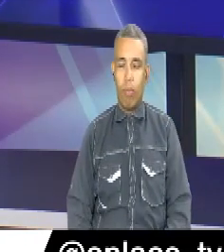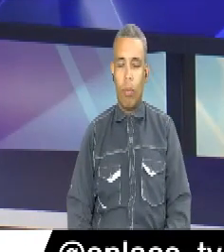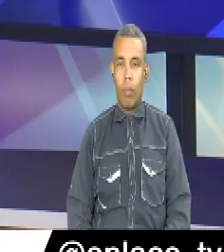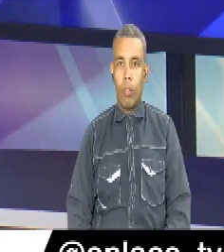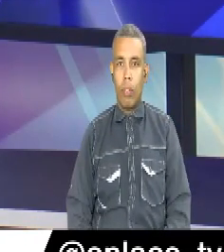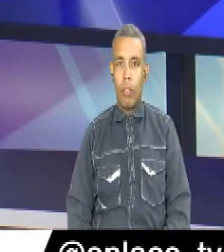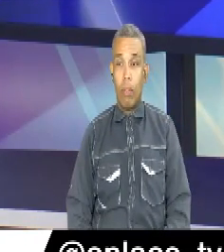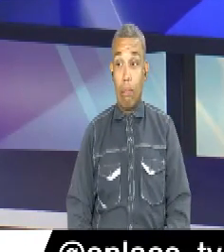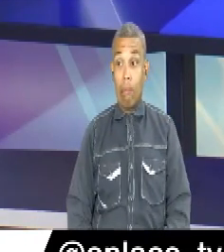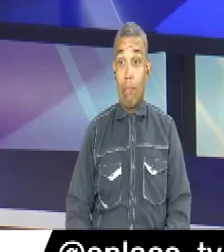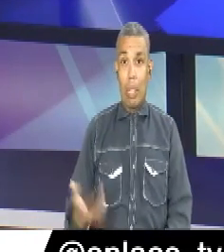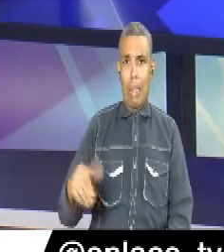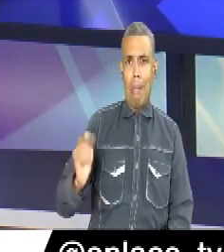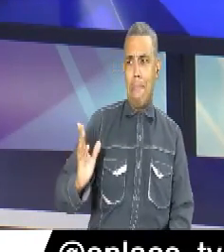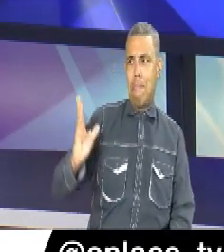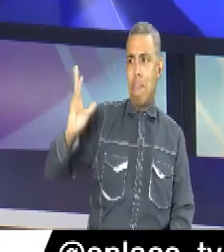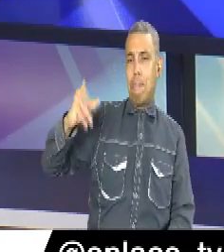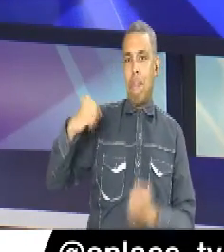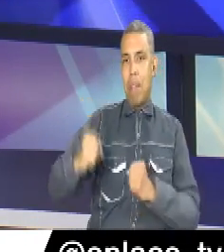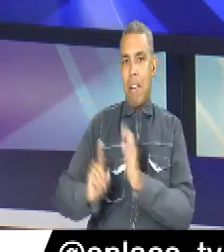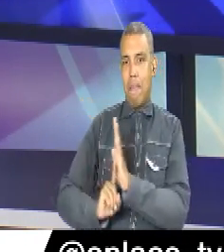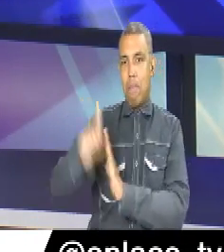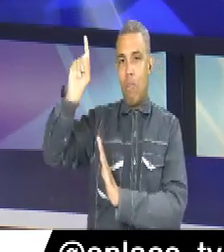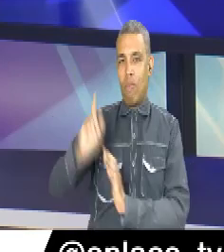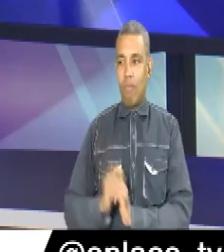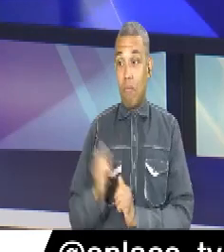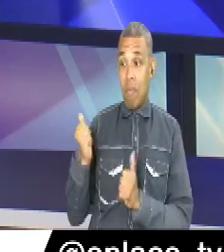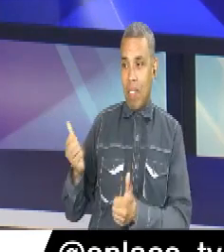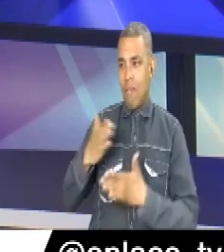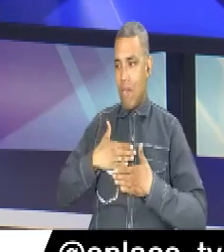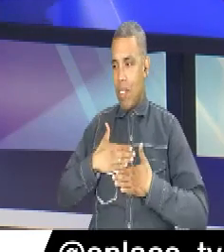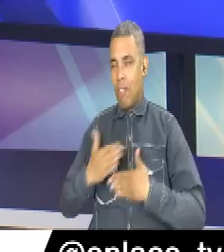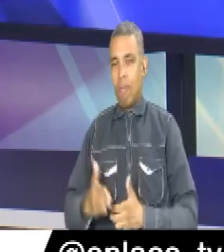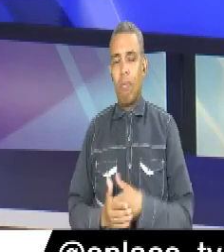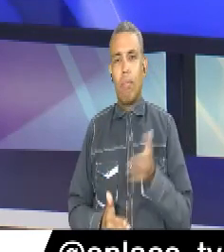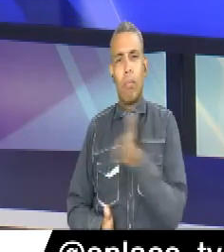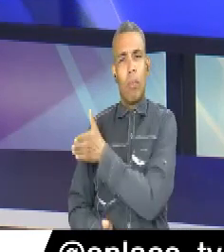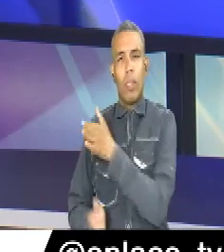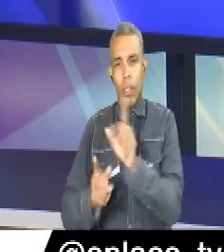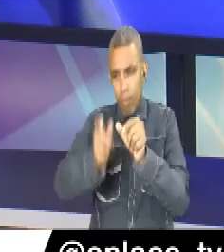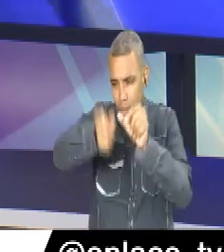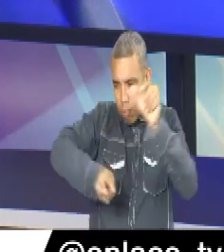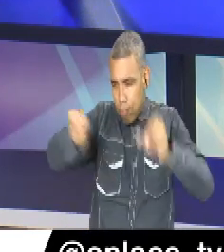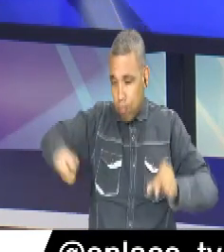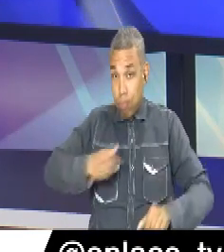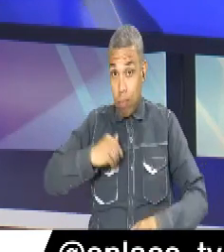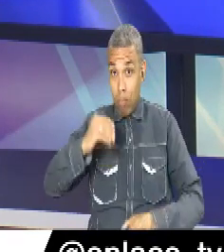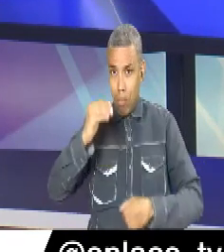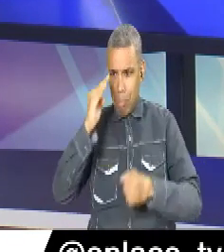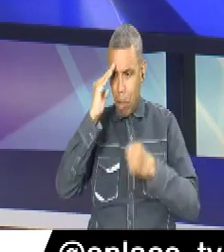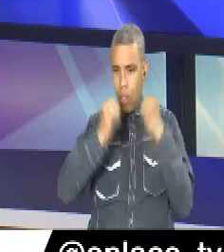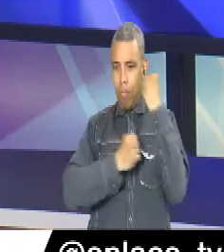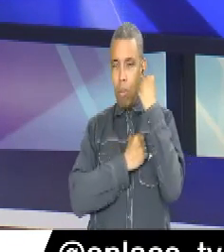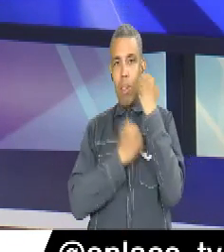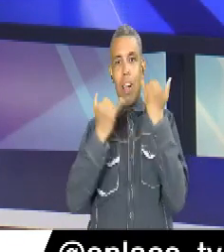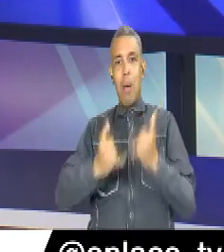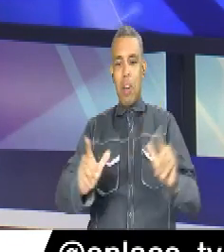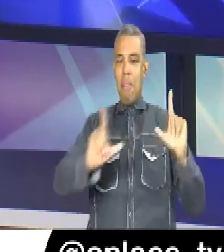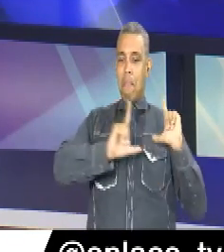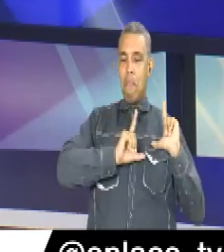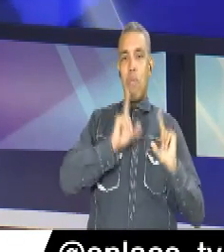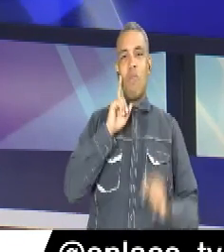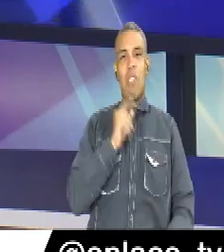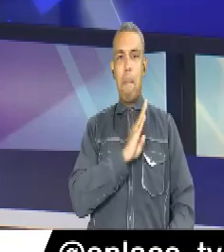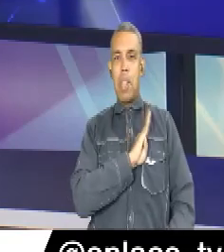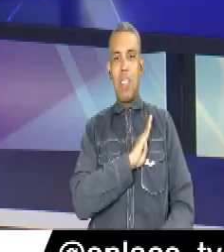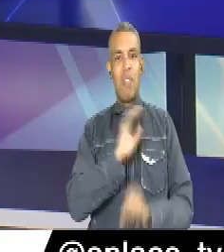Se nos creció el Pollito Vallenato y 22 soldados profesionales se graduaron de bachilleres. Los militares ahora tendrán nuevas oportunidades para la